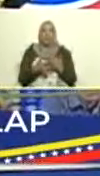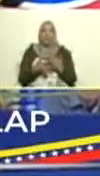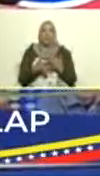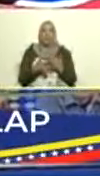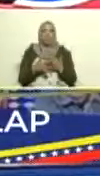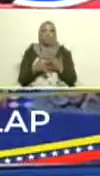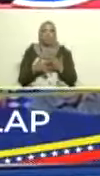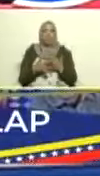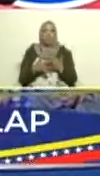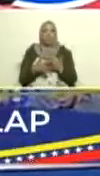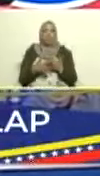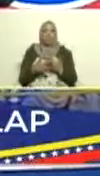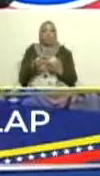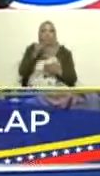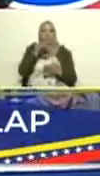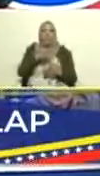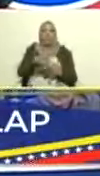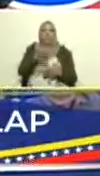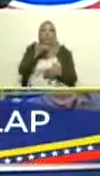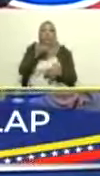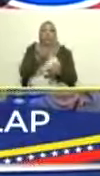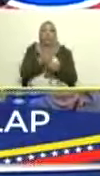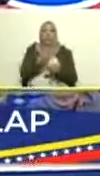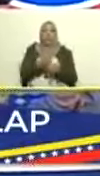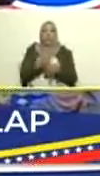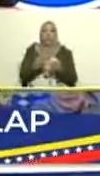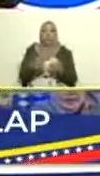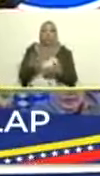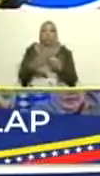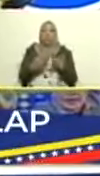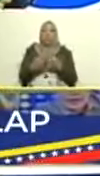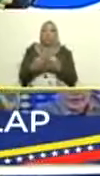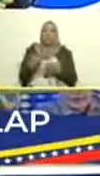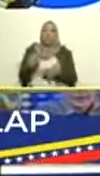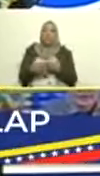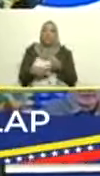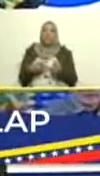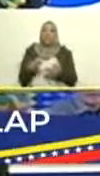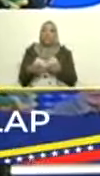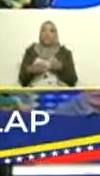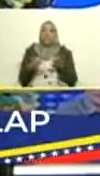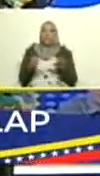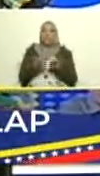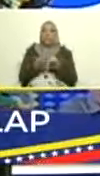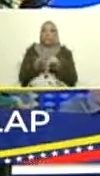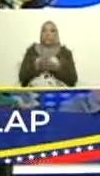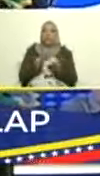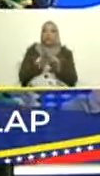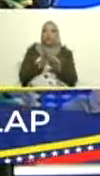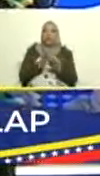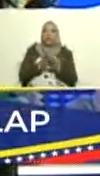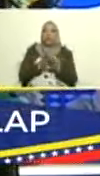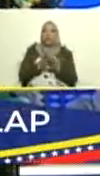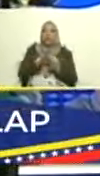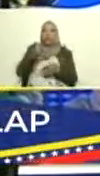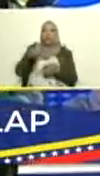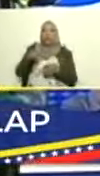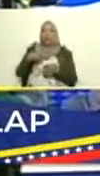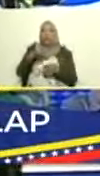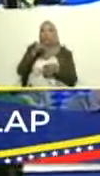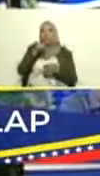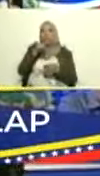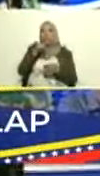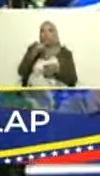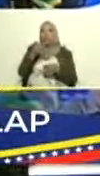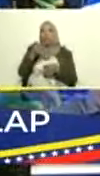semillas. Para hacer el semillero. Si se alían con los productores y se alían con las escuelas, en los conucos escolares, tendrán